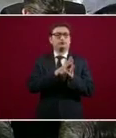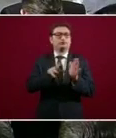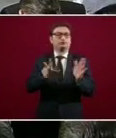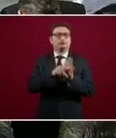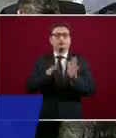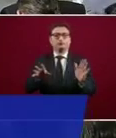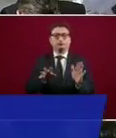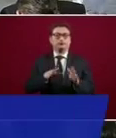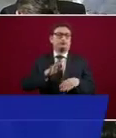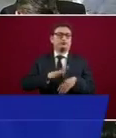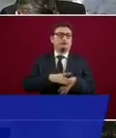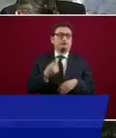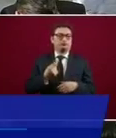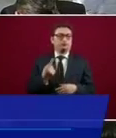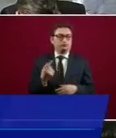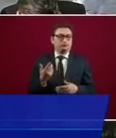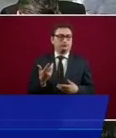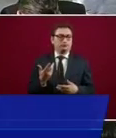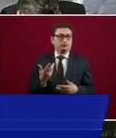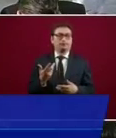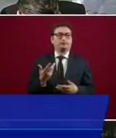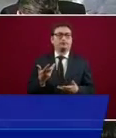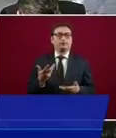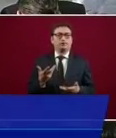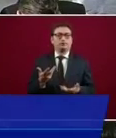porque este